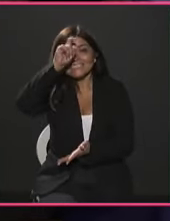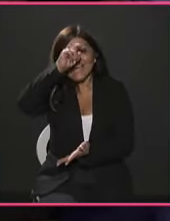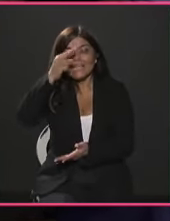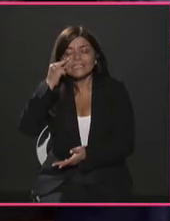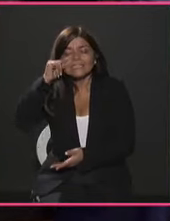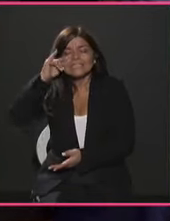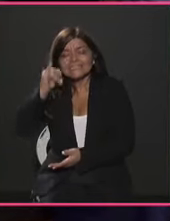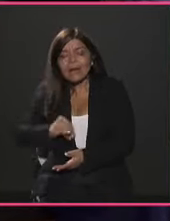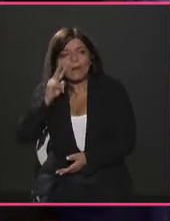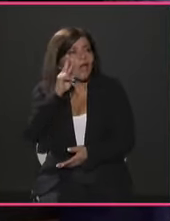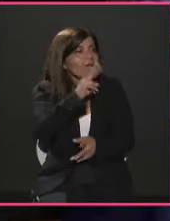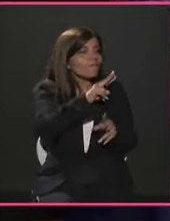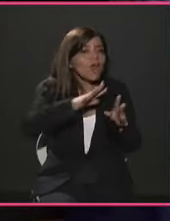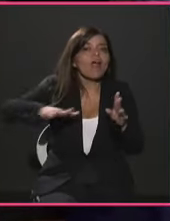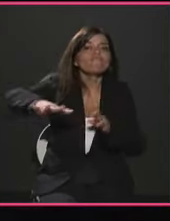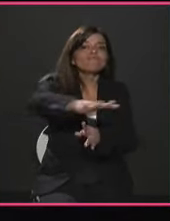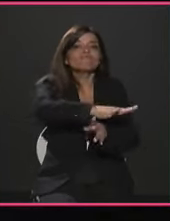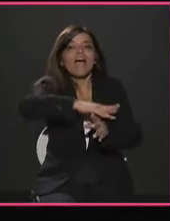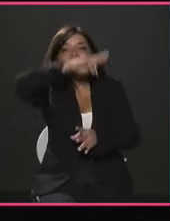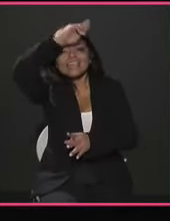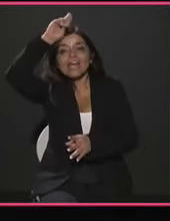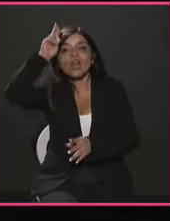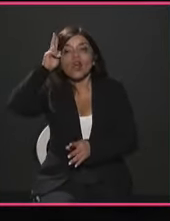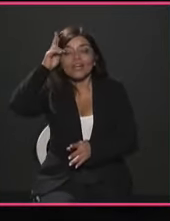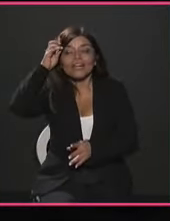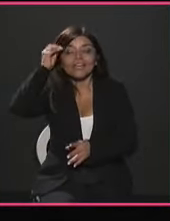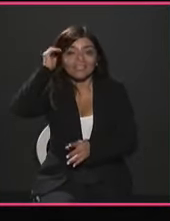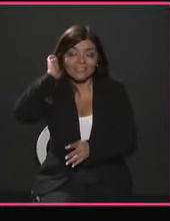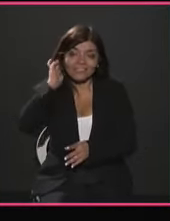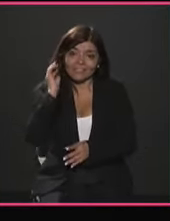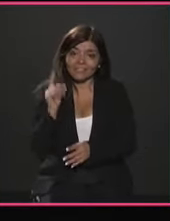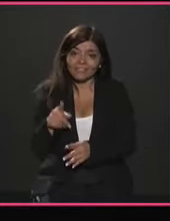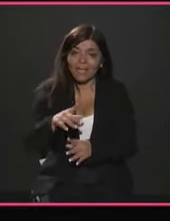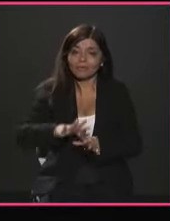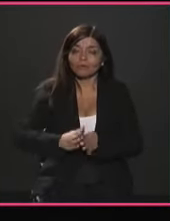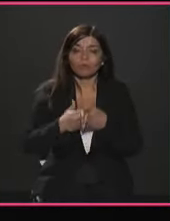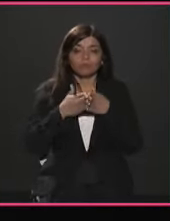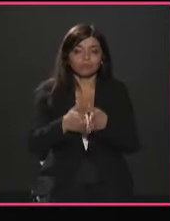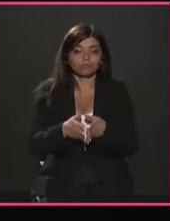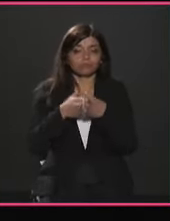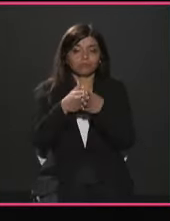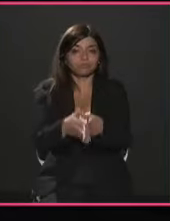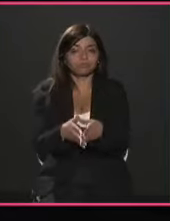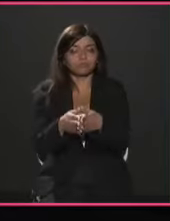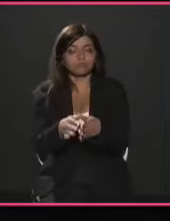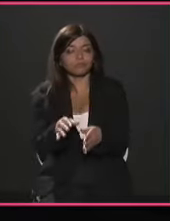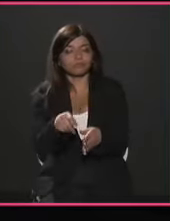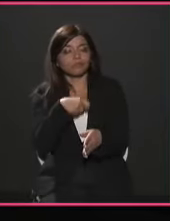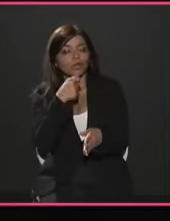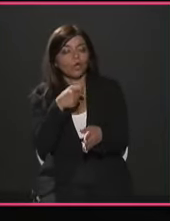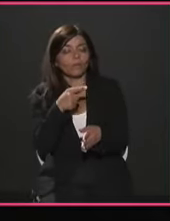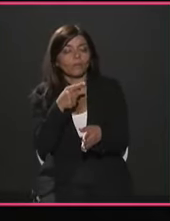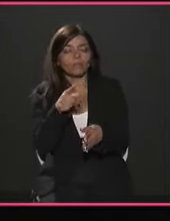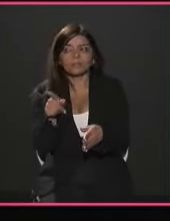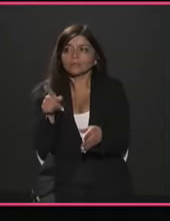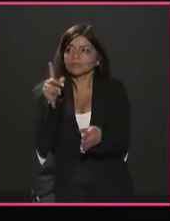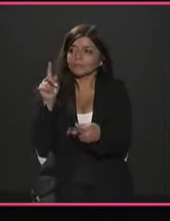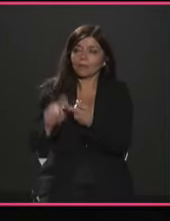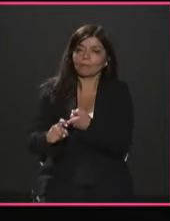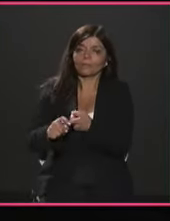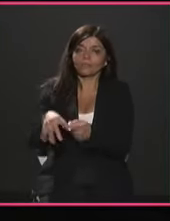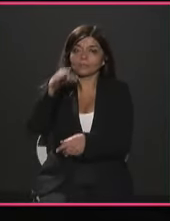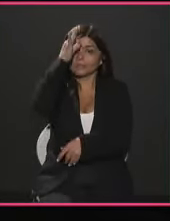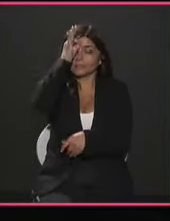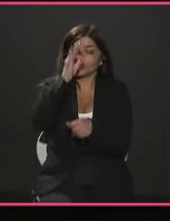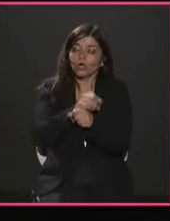Reyes y teníamos esta hermosa comida sobre un crucero y se enfermó terriblemente es